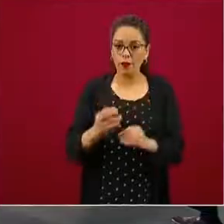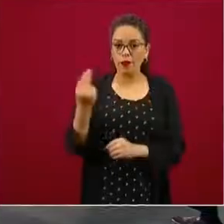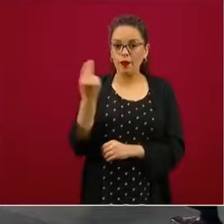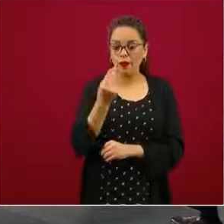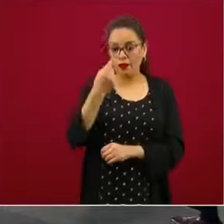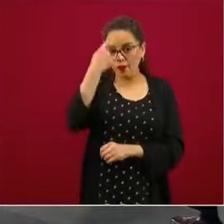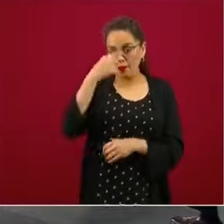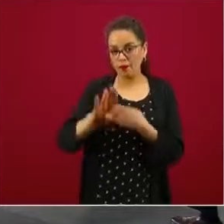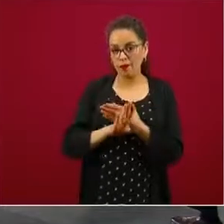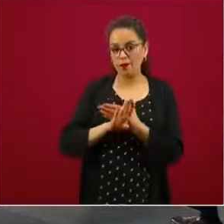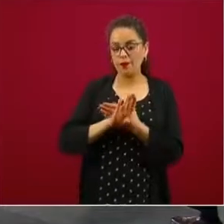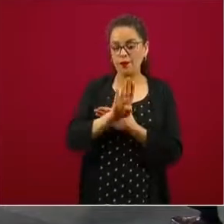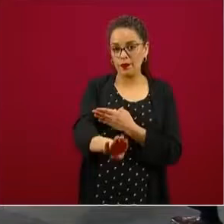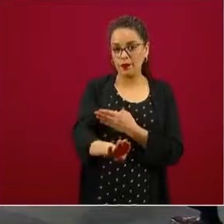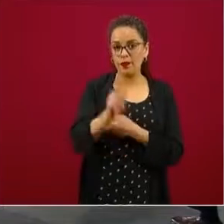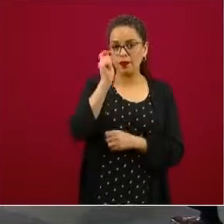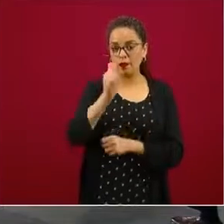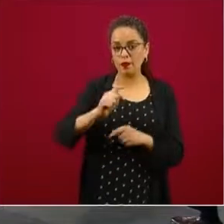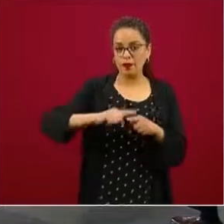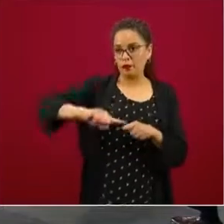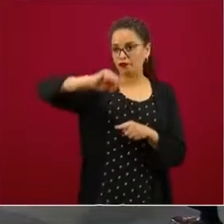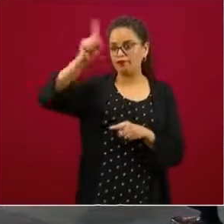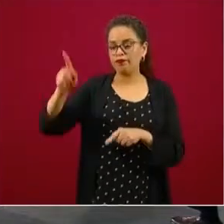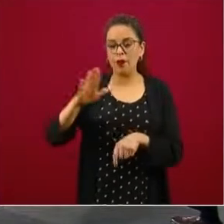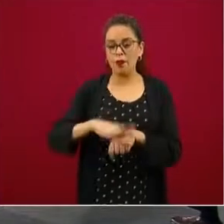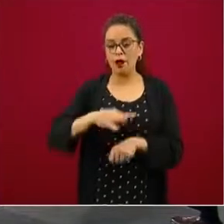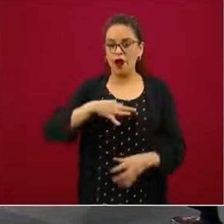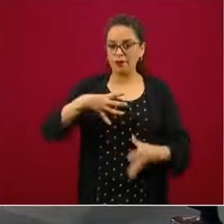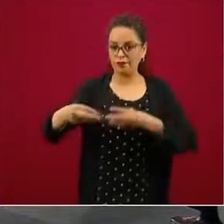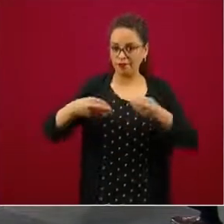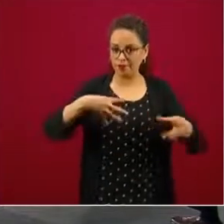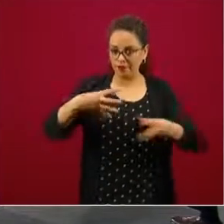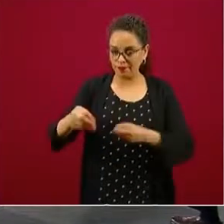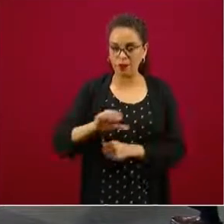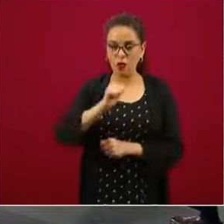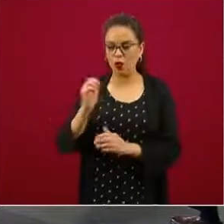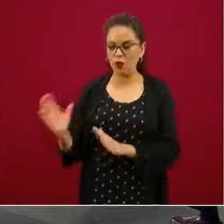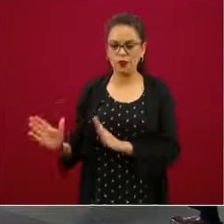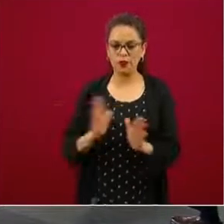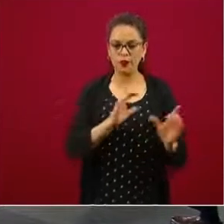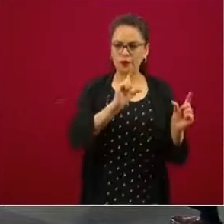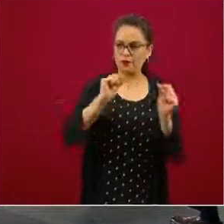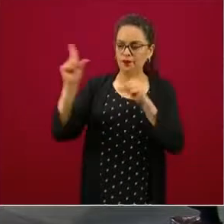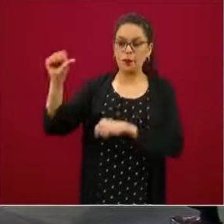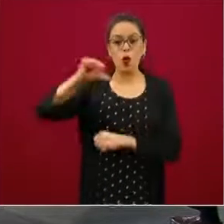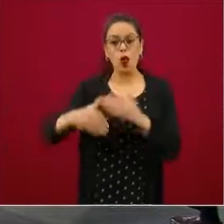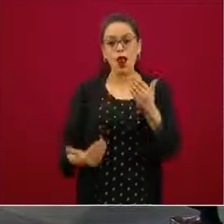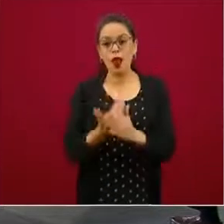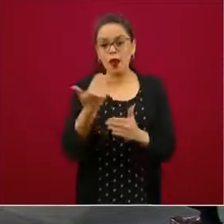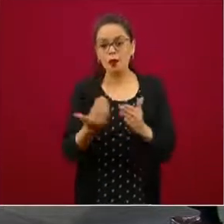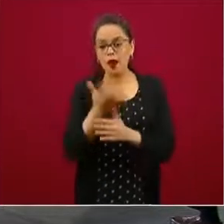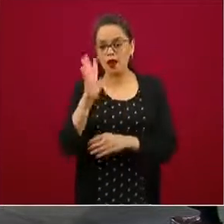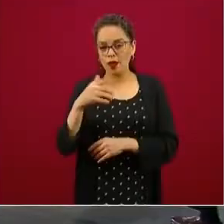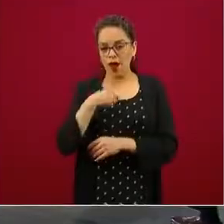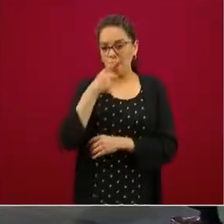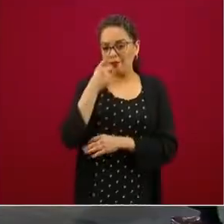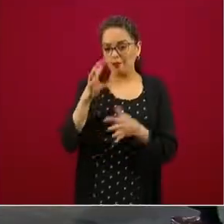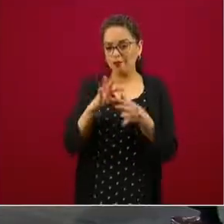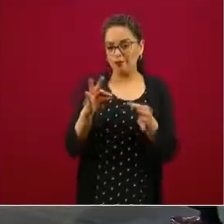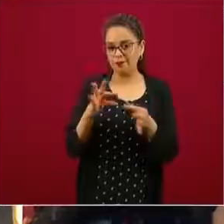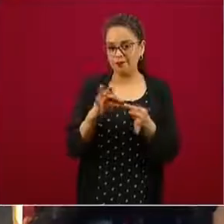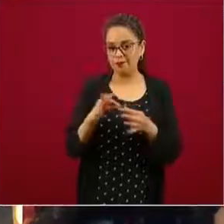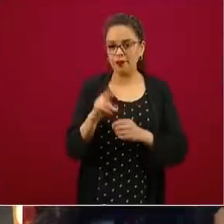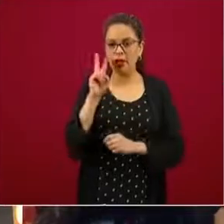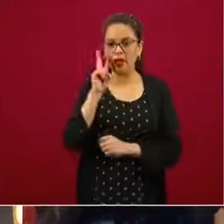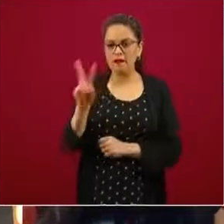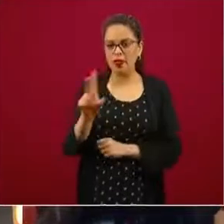curvas epidemiológicas. La siguiente. Ahora, ¿cómo vamos? Lo mencionamos en la mañana. Como lo ven, este